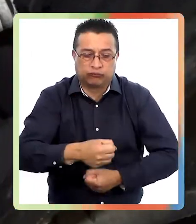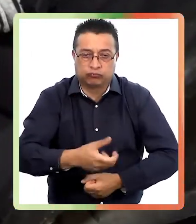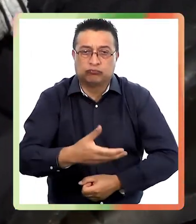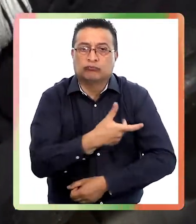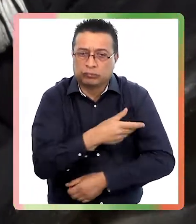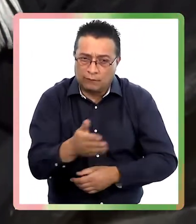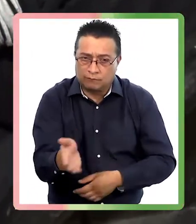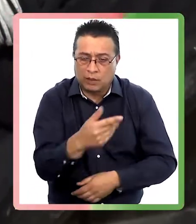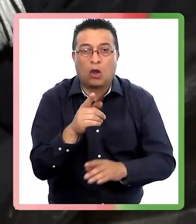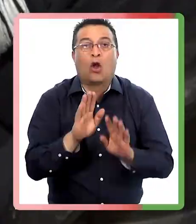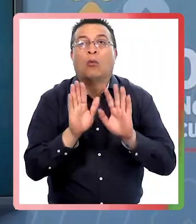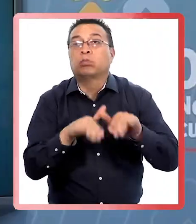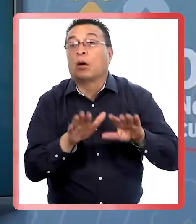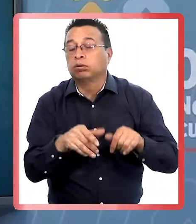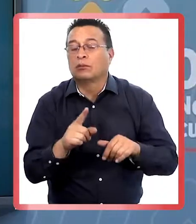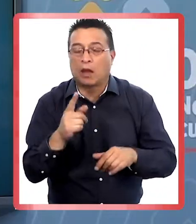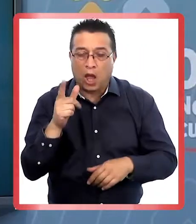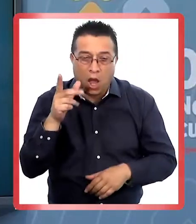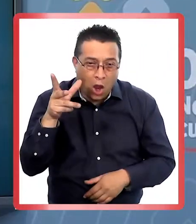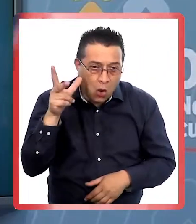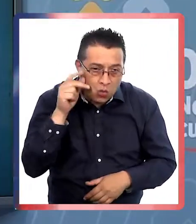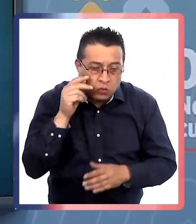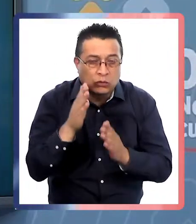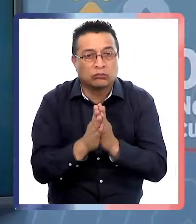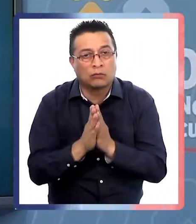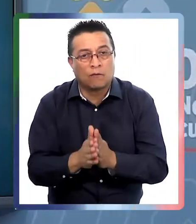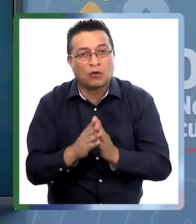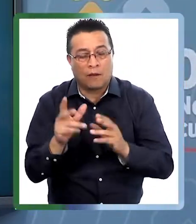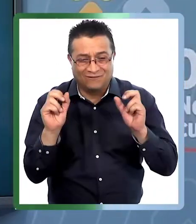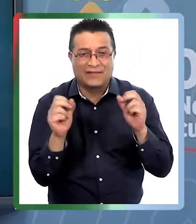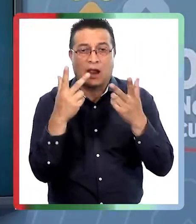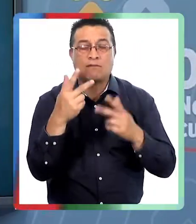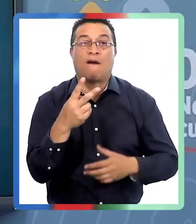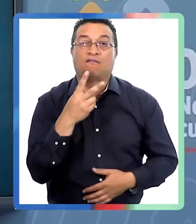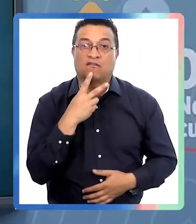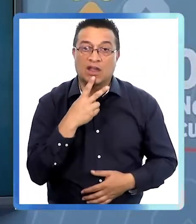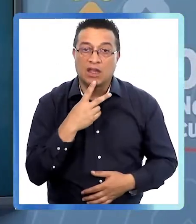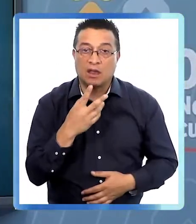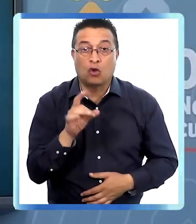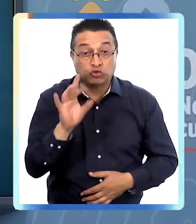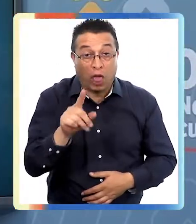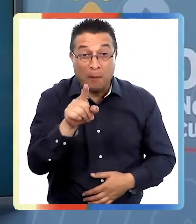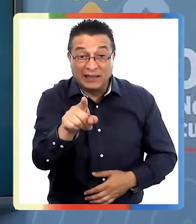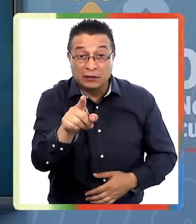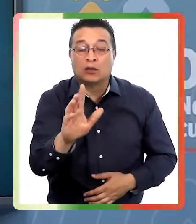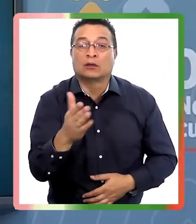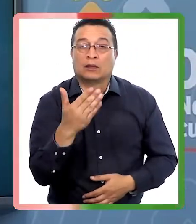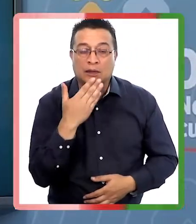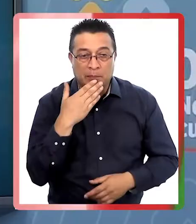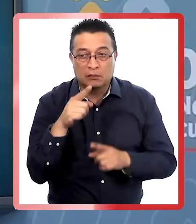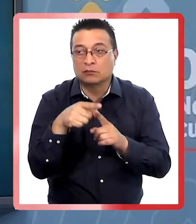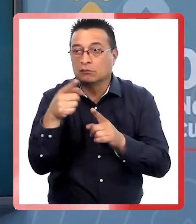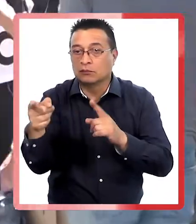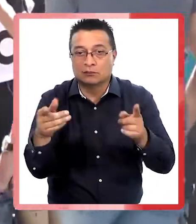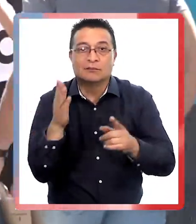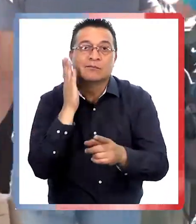por favor, escúchennos. Las vacunas salvan vidas, y no solo las suyas, sino que también las de sus